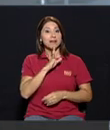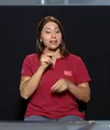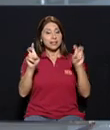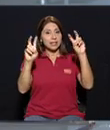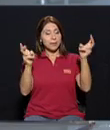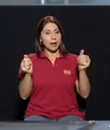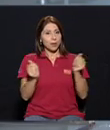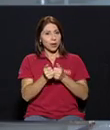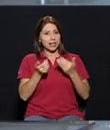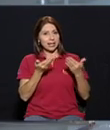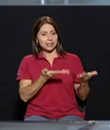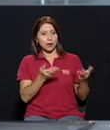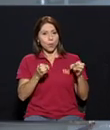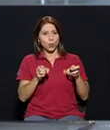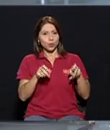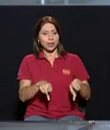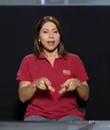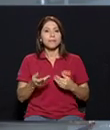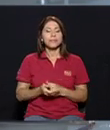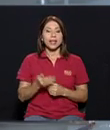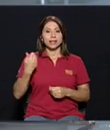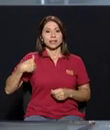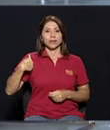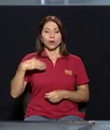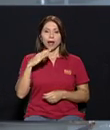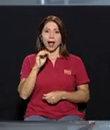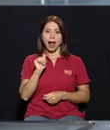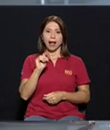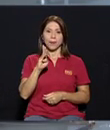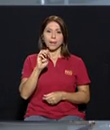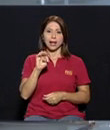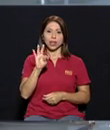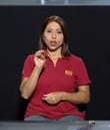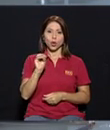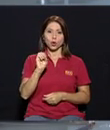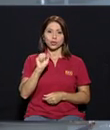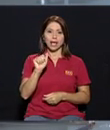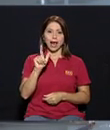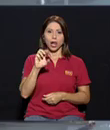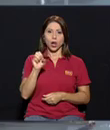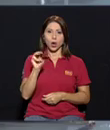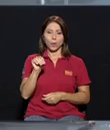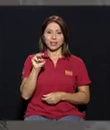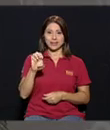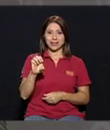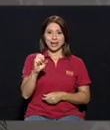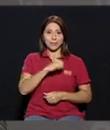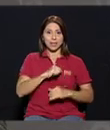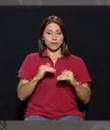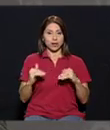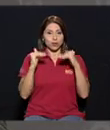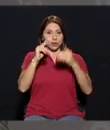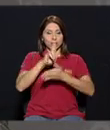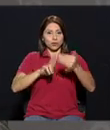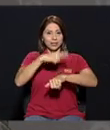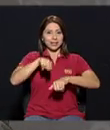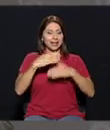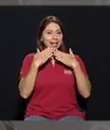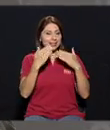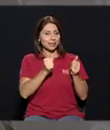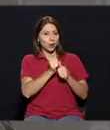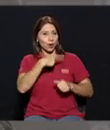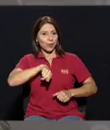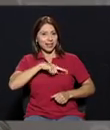hablar de este tema nos acompañan en esta oportunidad el señor Alberto Salom Echeverría, rector de la Universidad Nacional. Gracias por